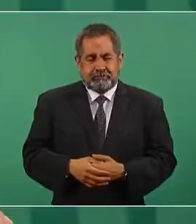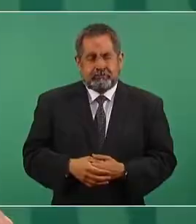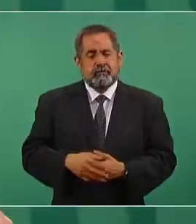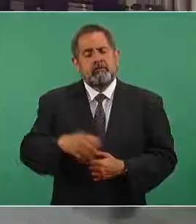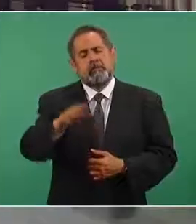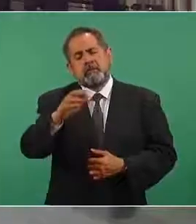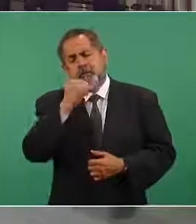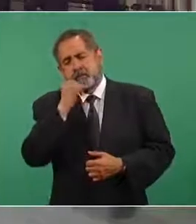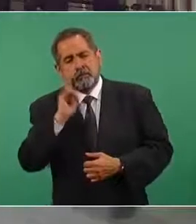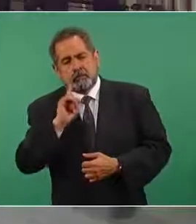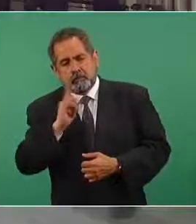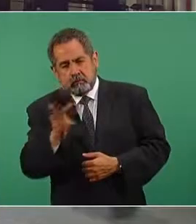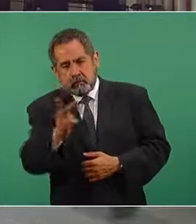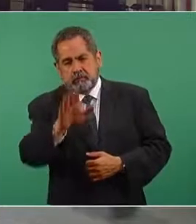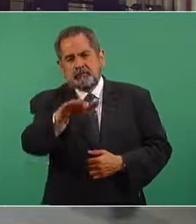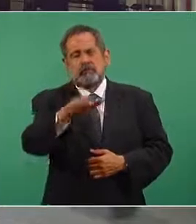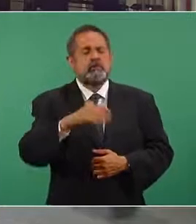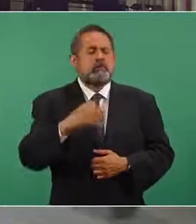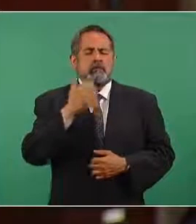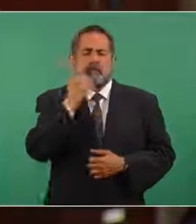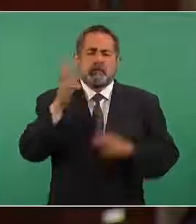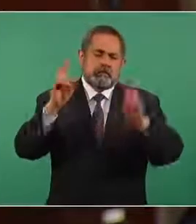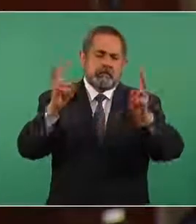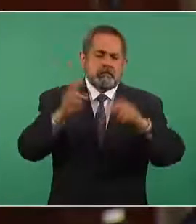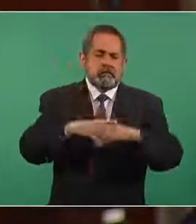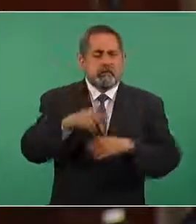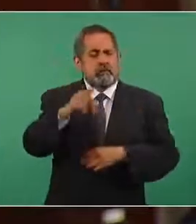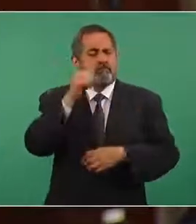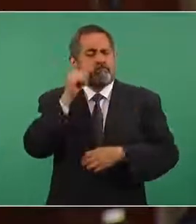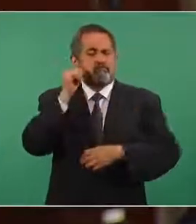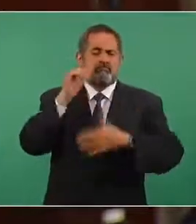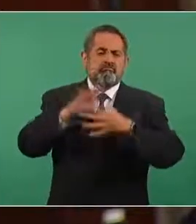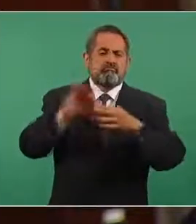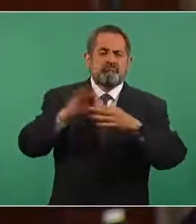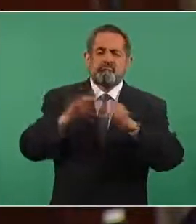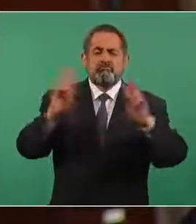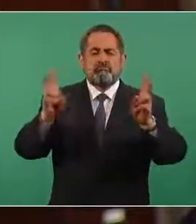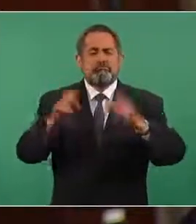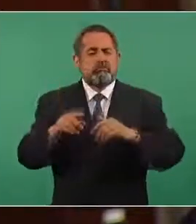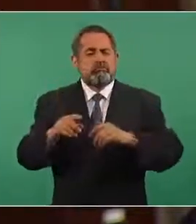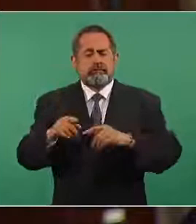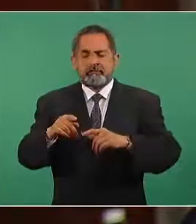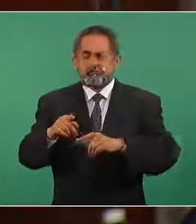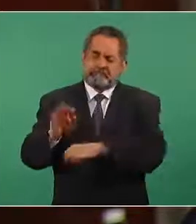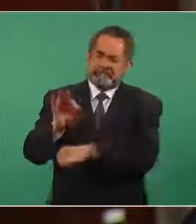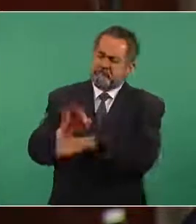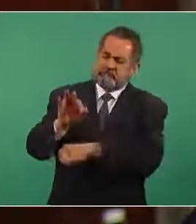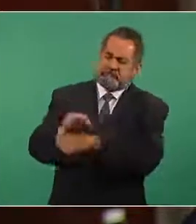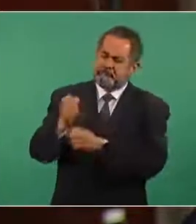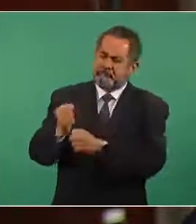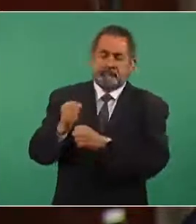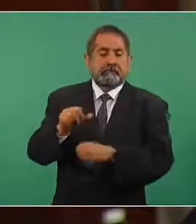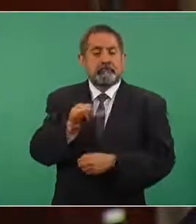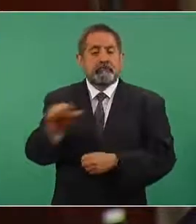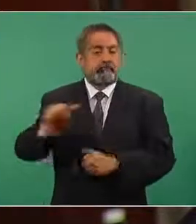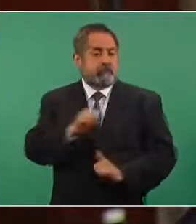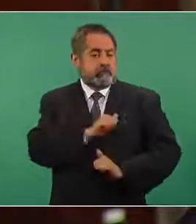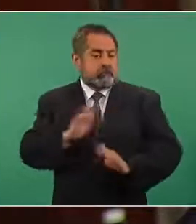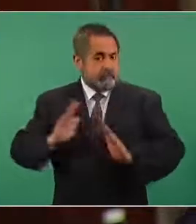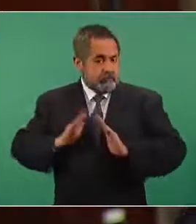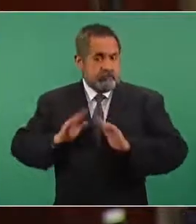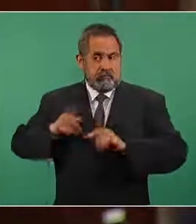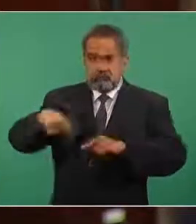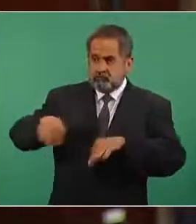El tema que le quiero plantear, usted ayer hablaba hacia una defensa muy contundente de las Fuerzas Armadas y el trabajo que